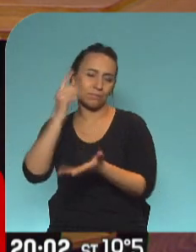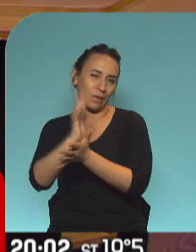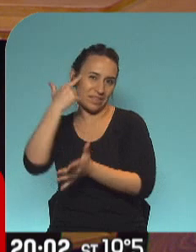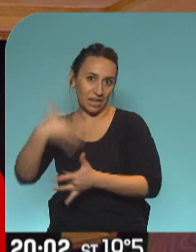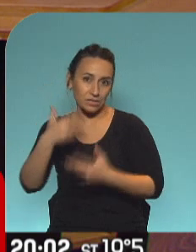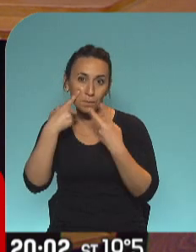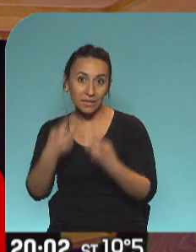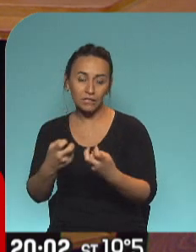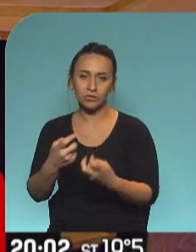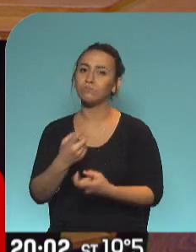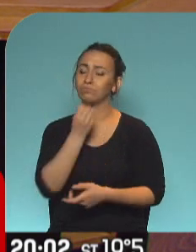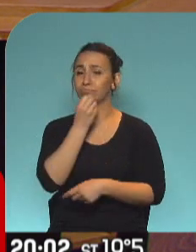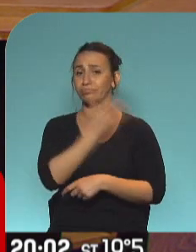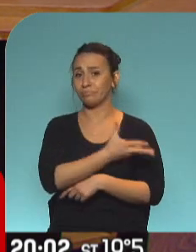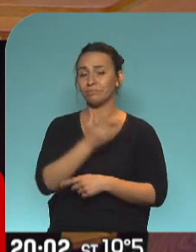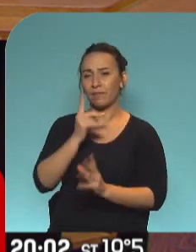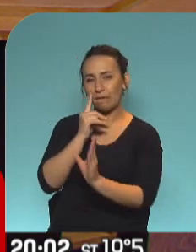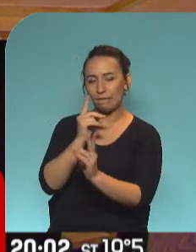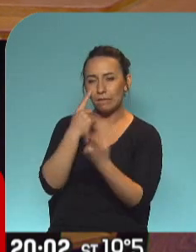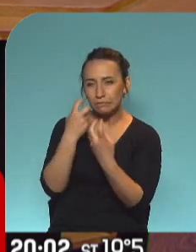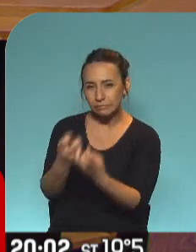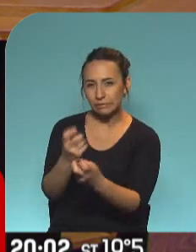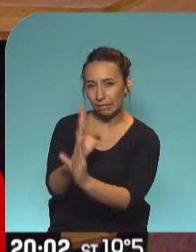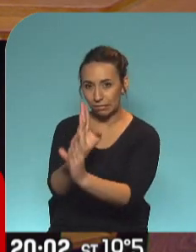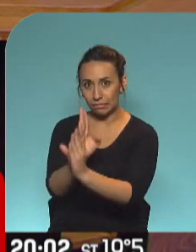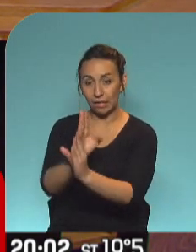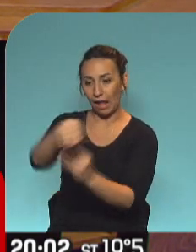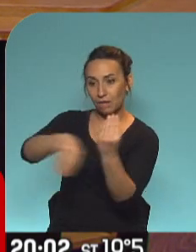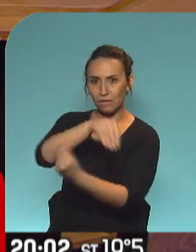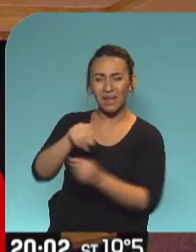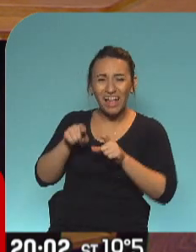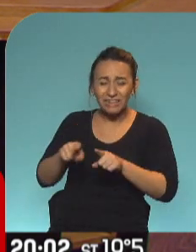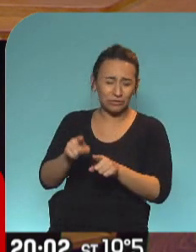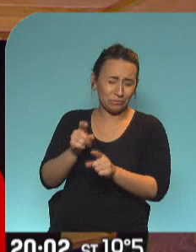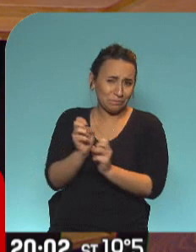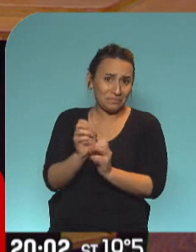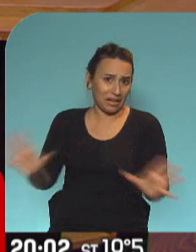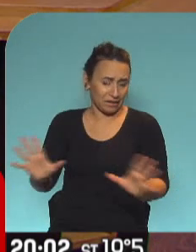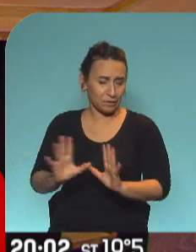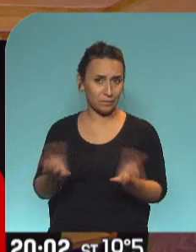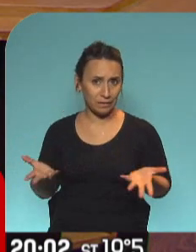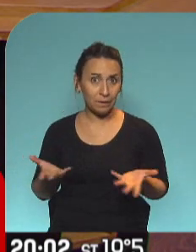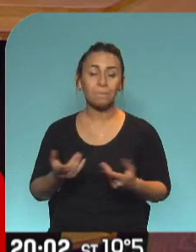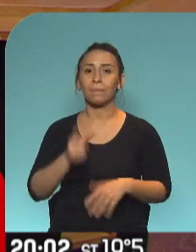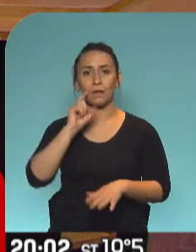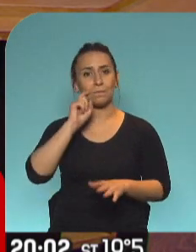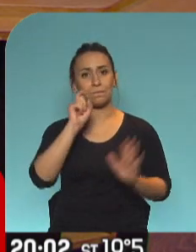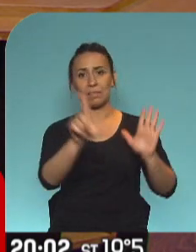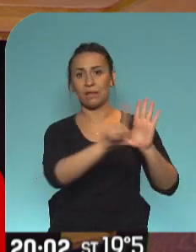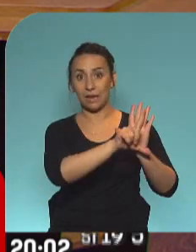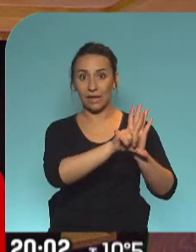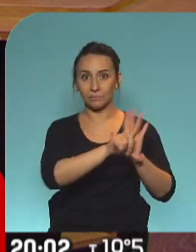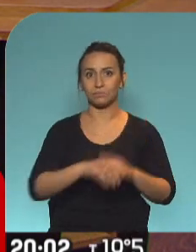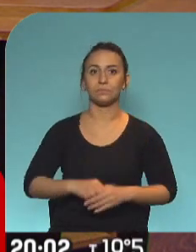lo que sucedió, este espionaje a familiares del Ara San Juan, fue un acto perverso y violatorio de la ley nacional que rige esas tareas de seguimiento.